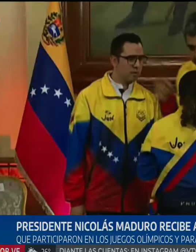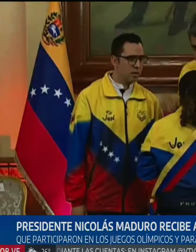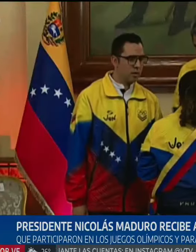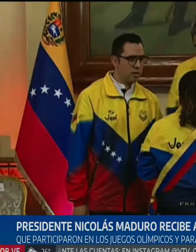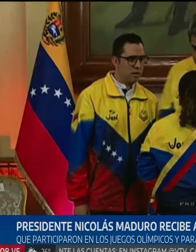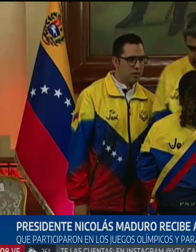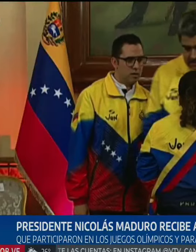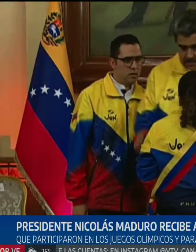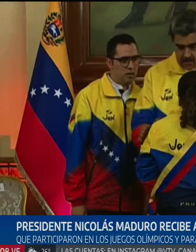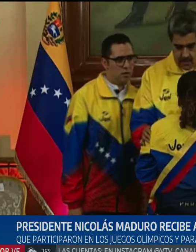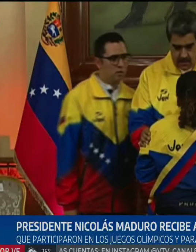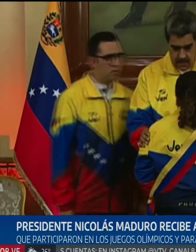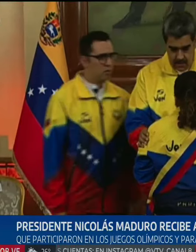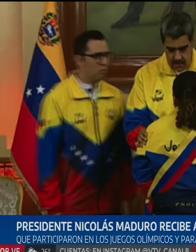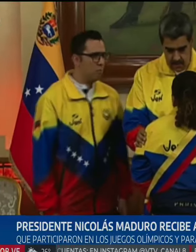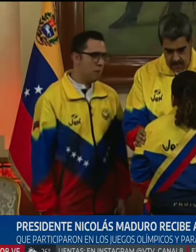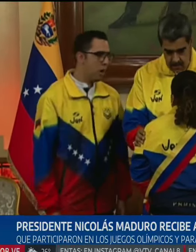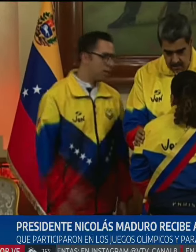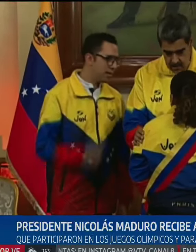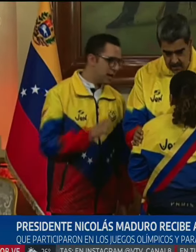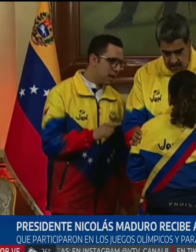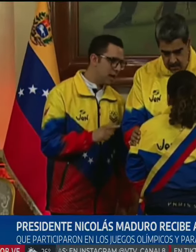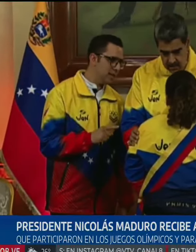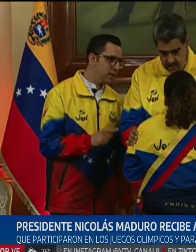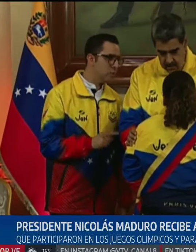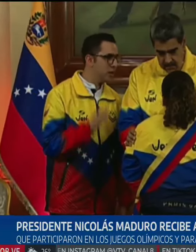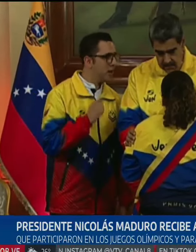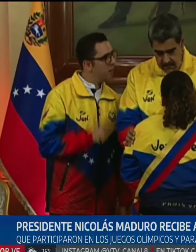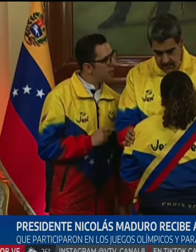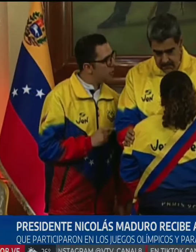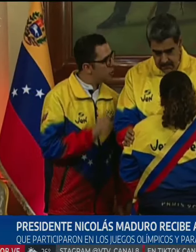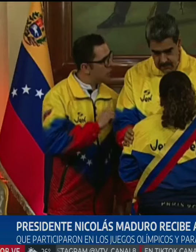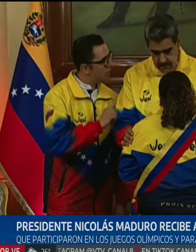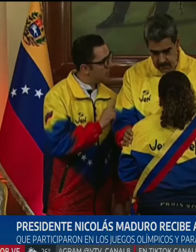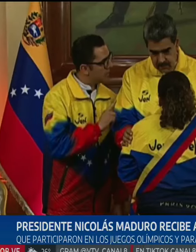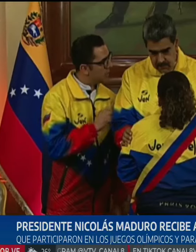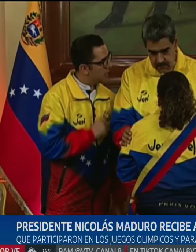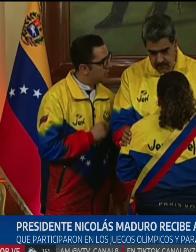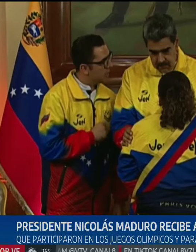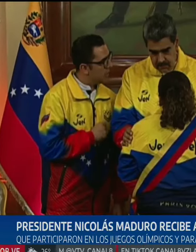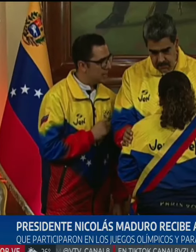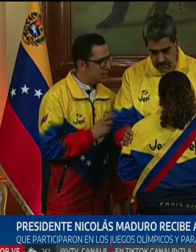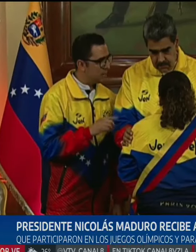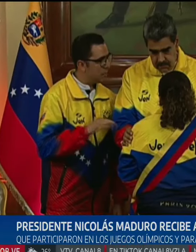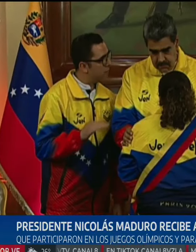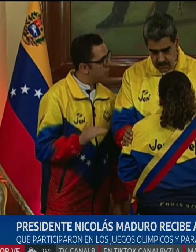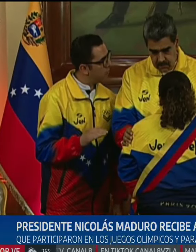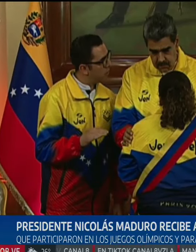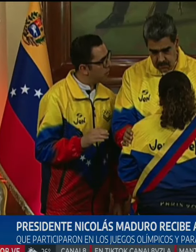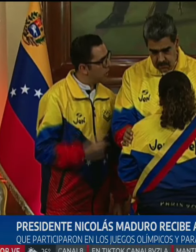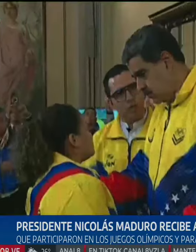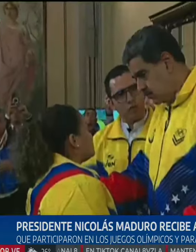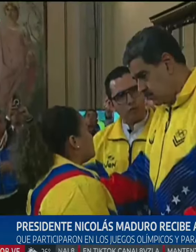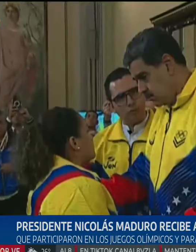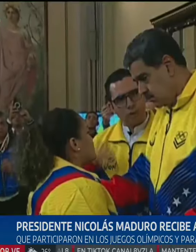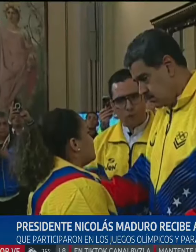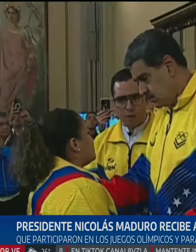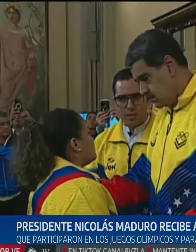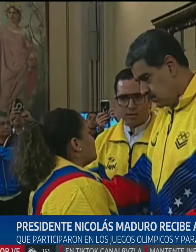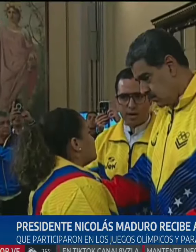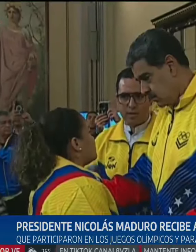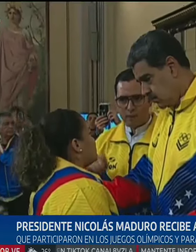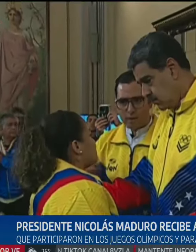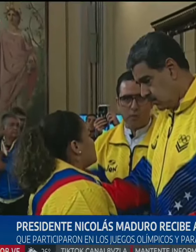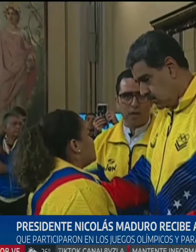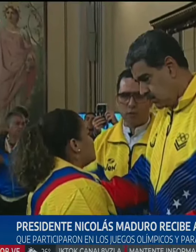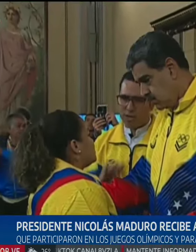paralímpico al superar los 43.77 metros. Es una paratleta de apenas 24 años de edad y se hizo con